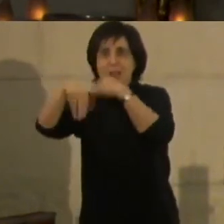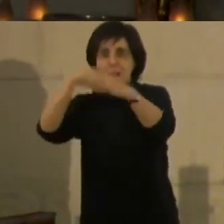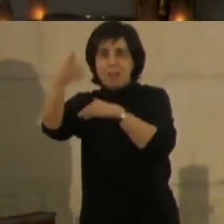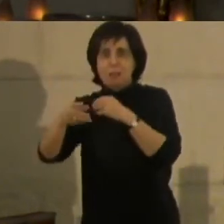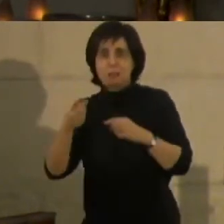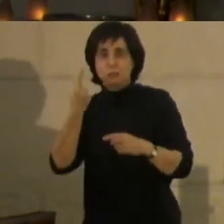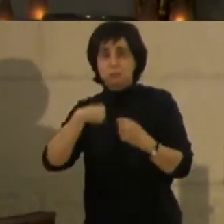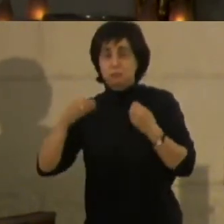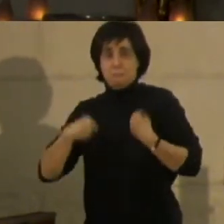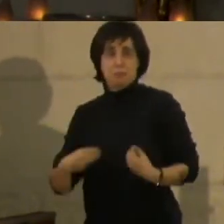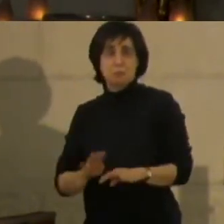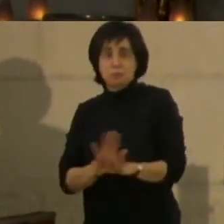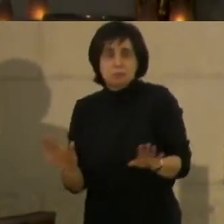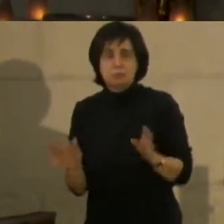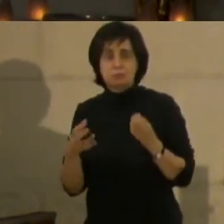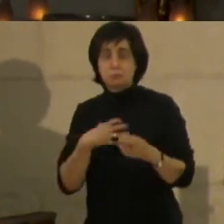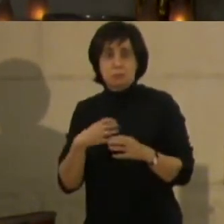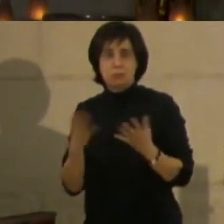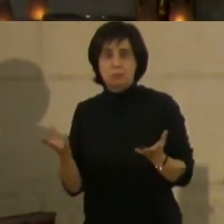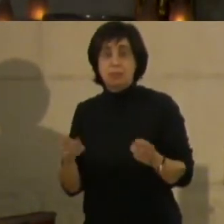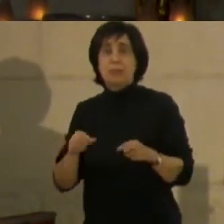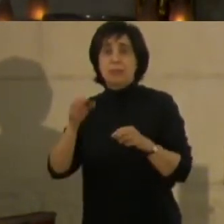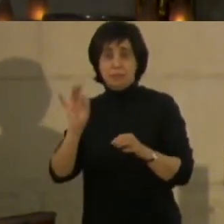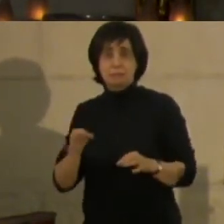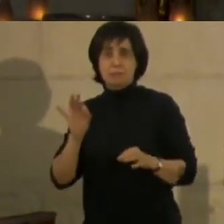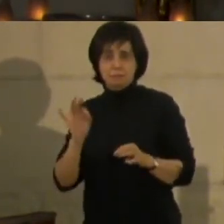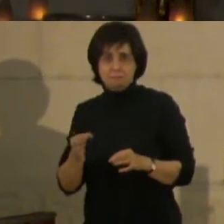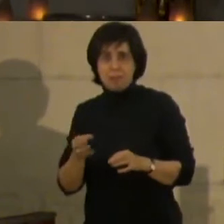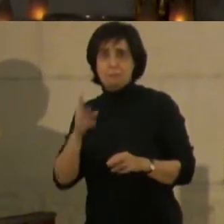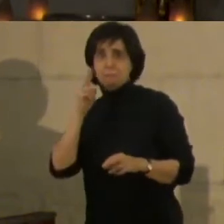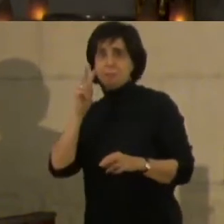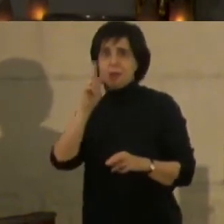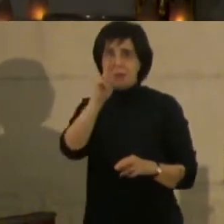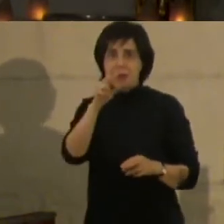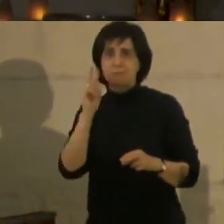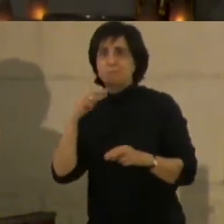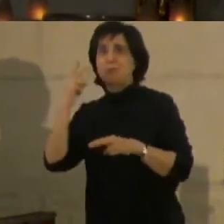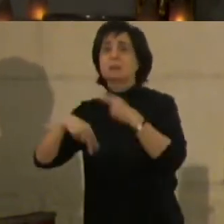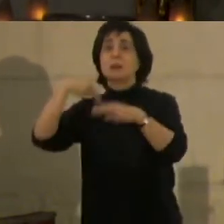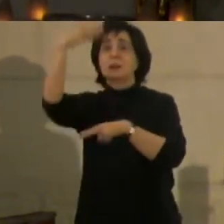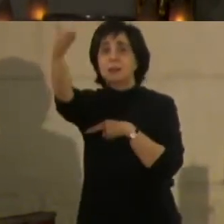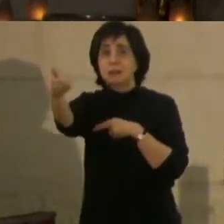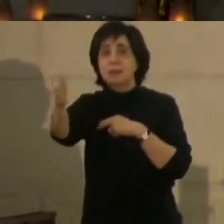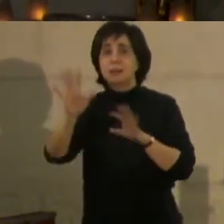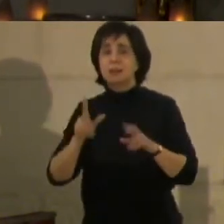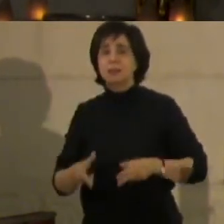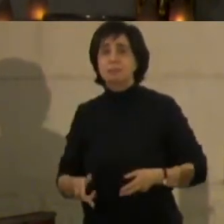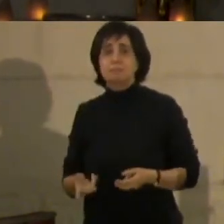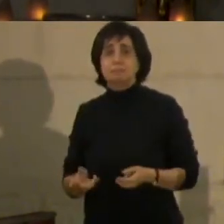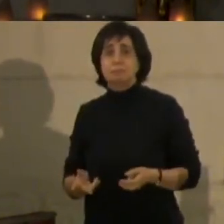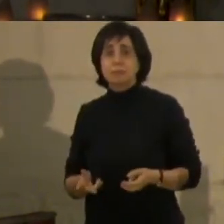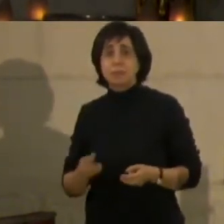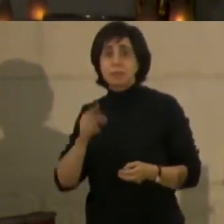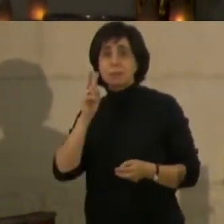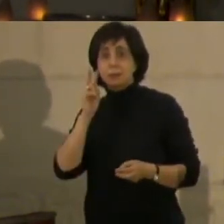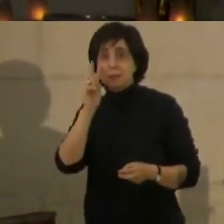de nosotros mismos. Y es necesario mirar más allá y dejarnos ver por